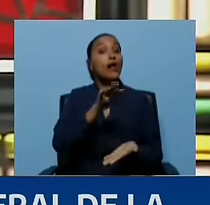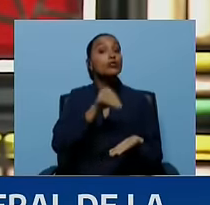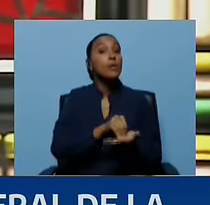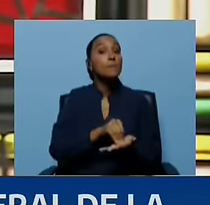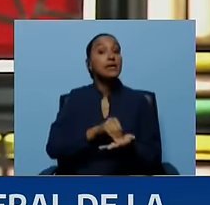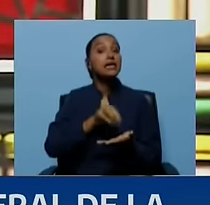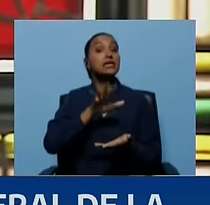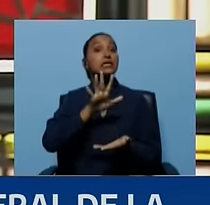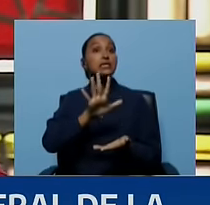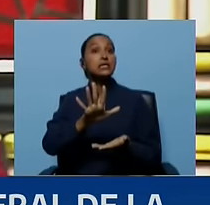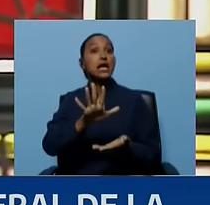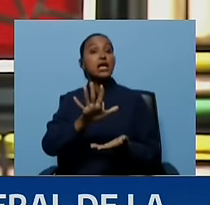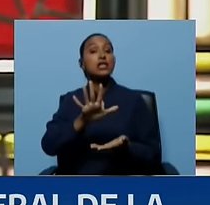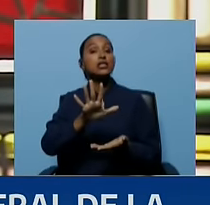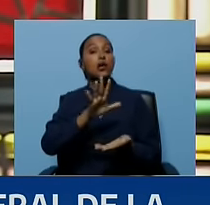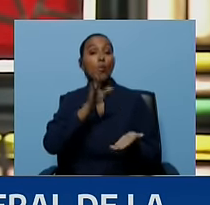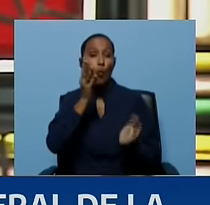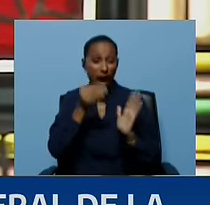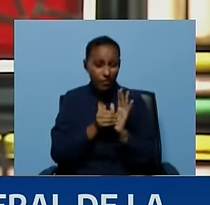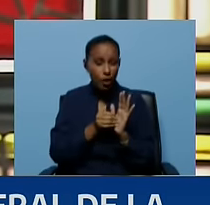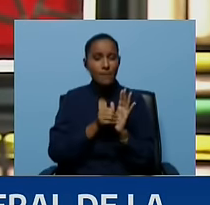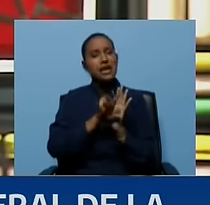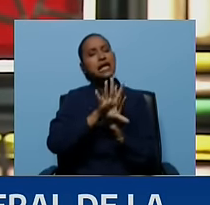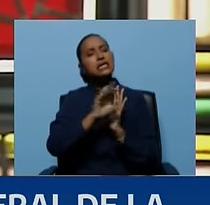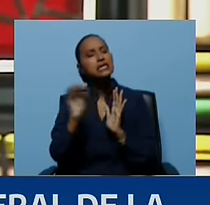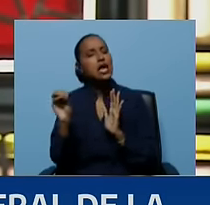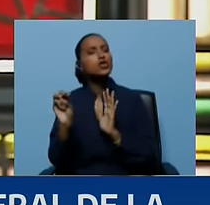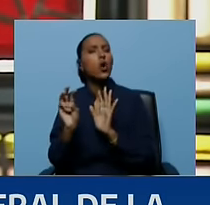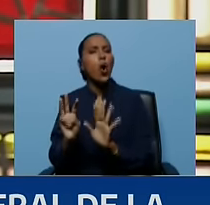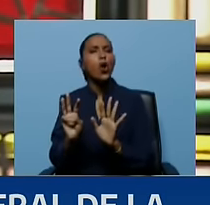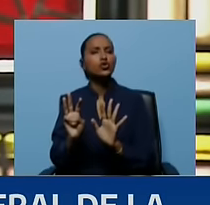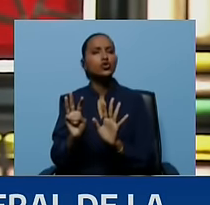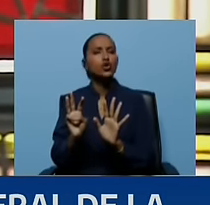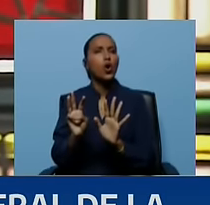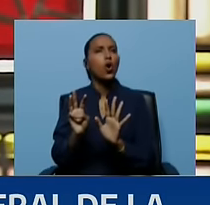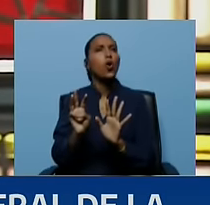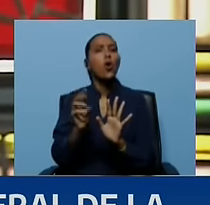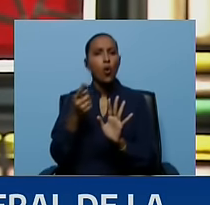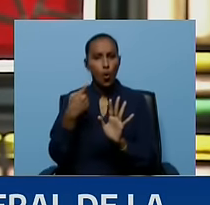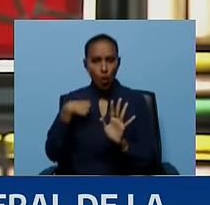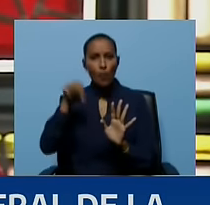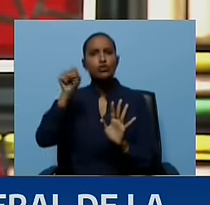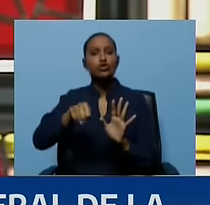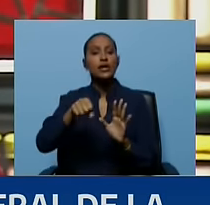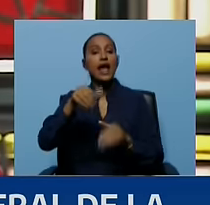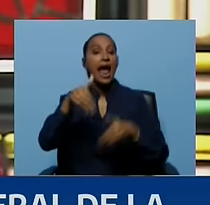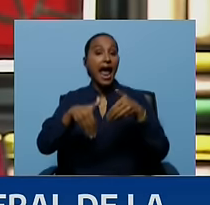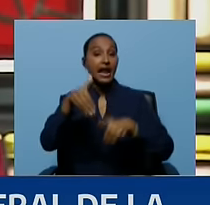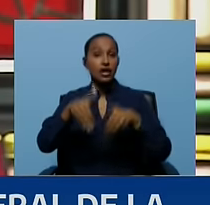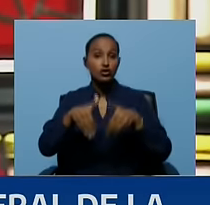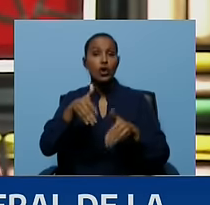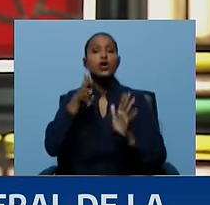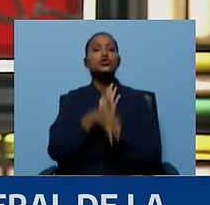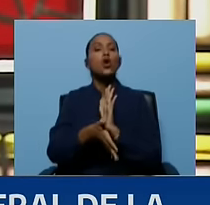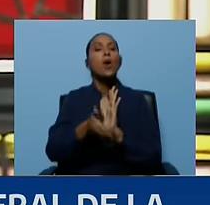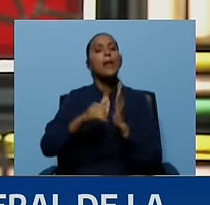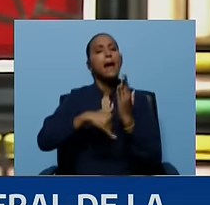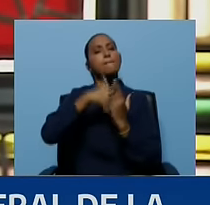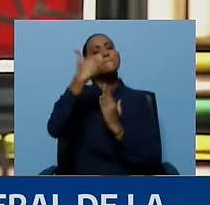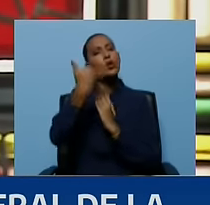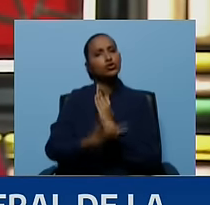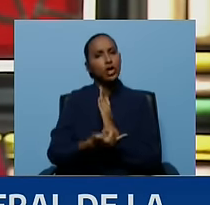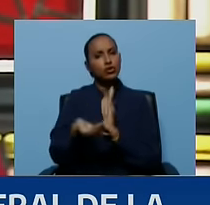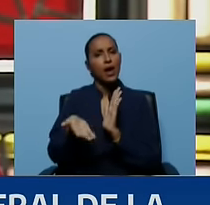4.508 territorios, presidente. Hubo elecciones, hubo priorización de proyectos y se expresó